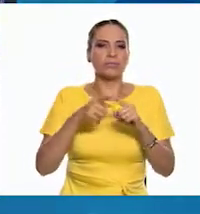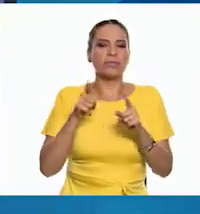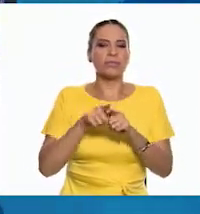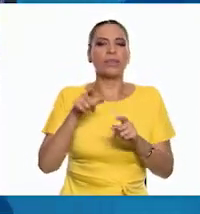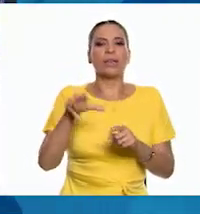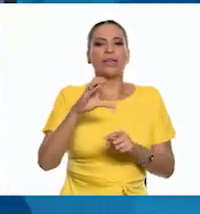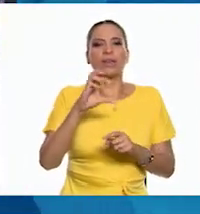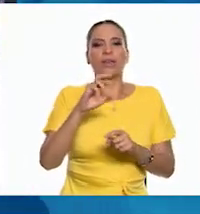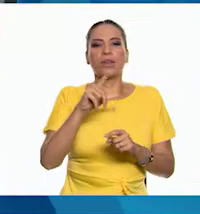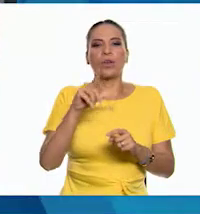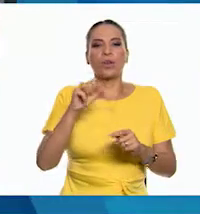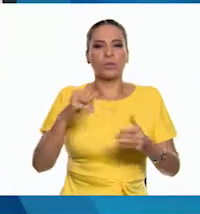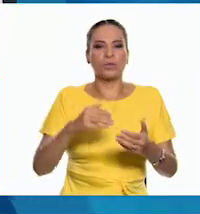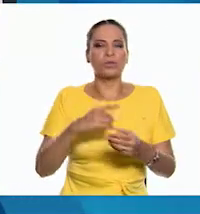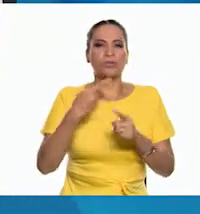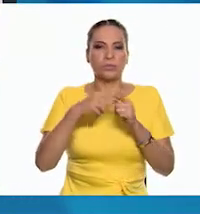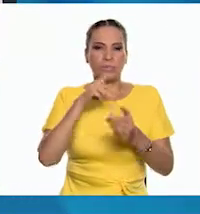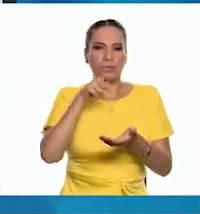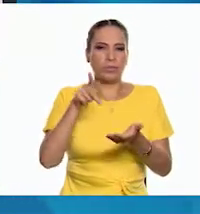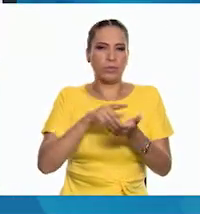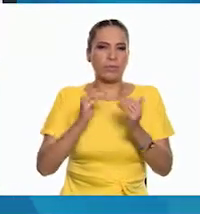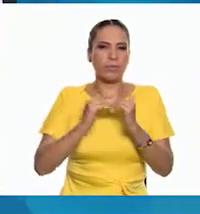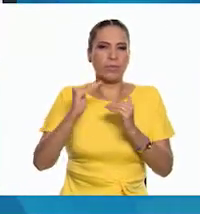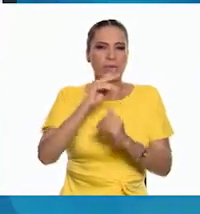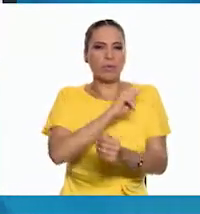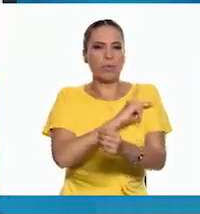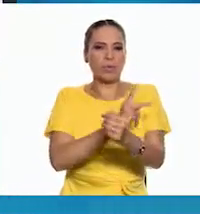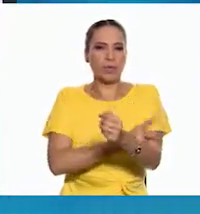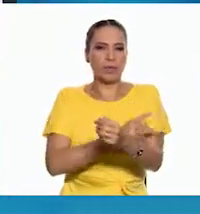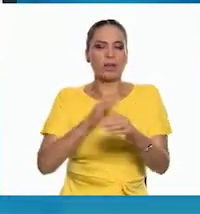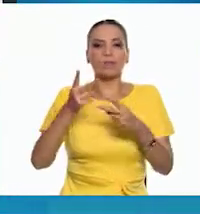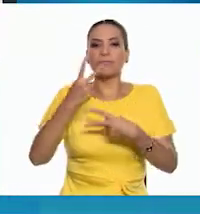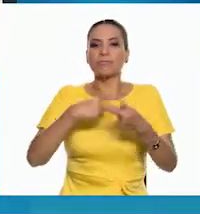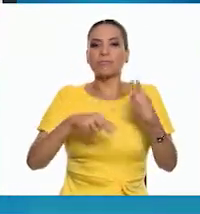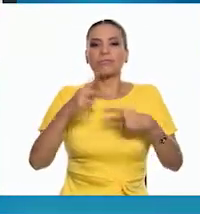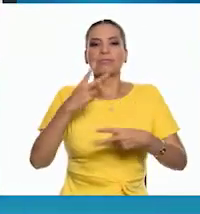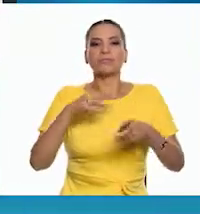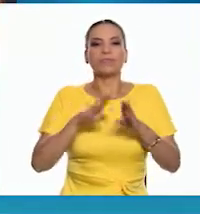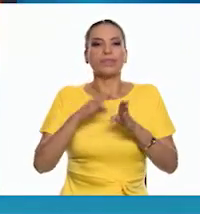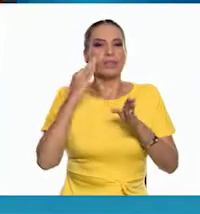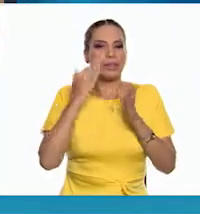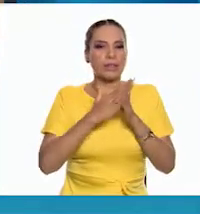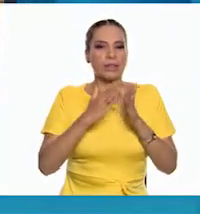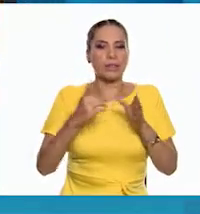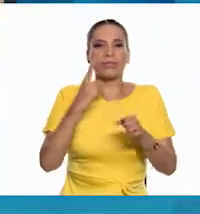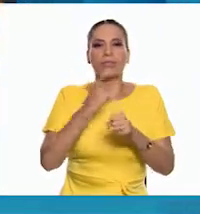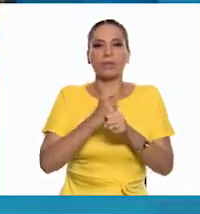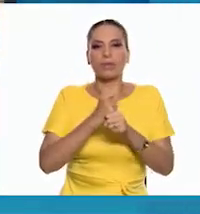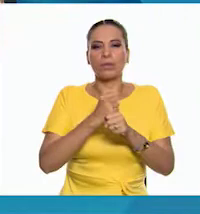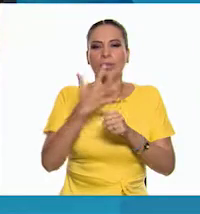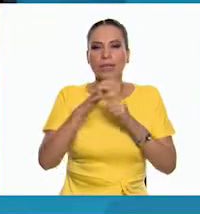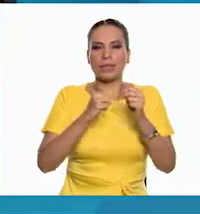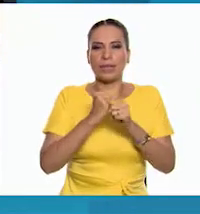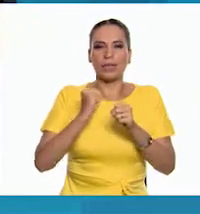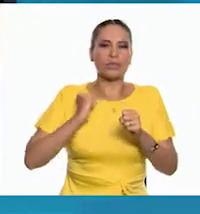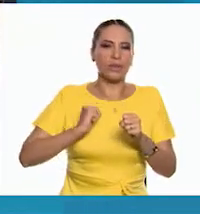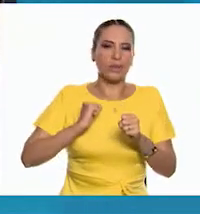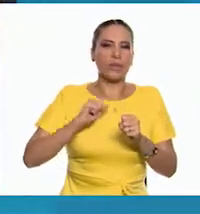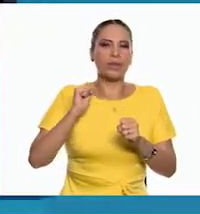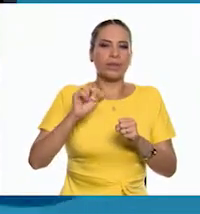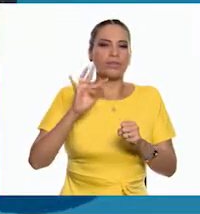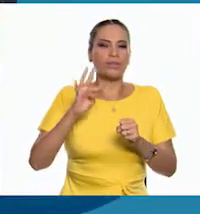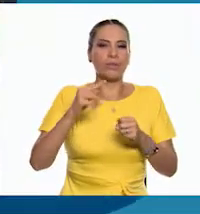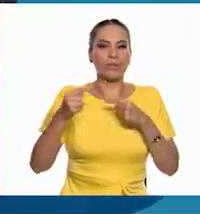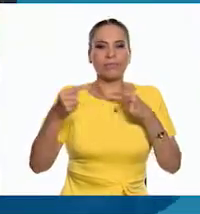criollos de los puestos de poder y esto va a conducir en la primera década del siglo XIX a